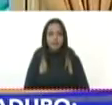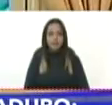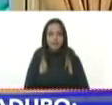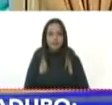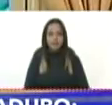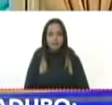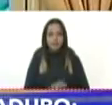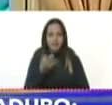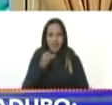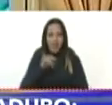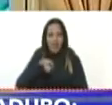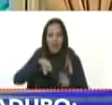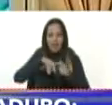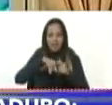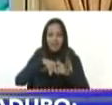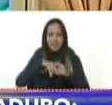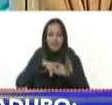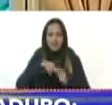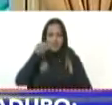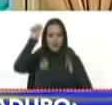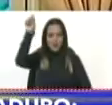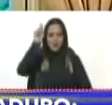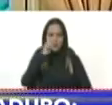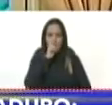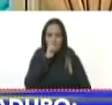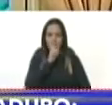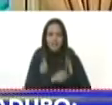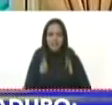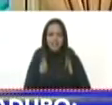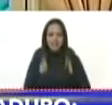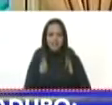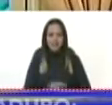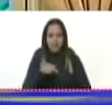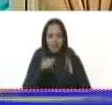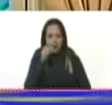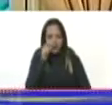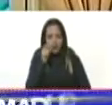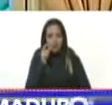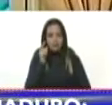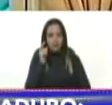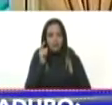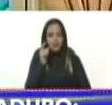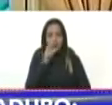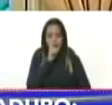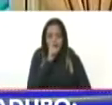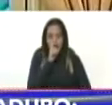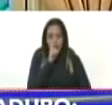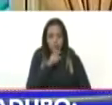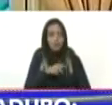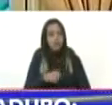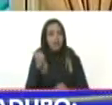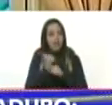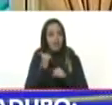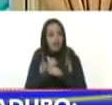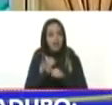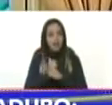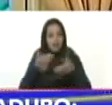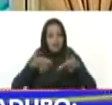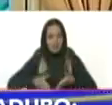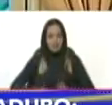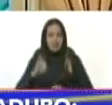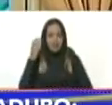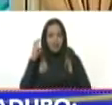tengo mi anillo de Superbigote ahora. Cuando aquí este muchacho, este obrero que está aquí, Nicolás Maduro Moros, nacido en